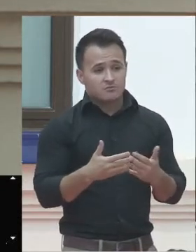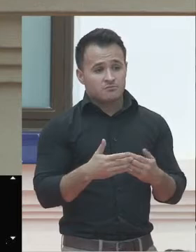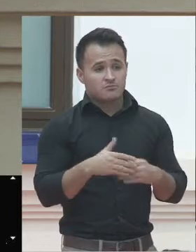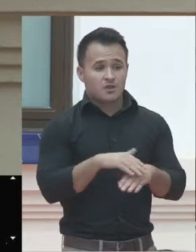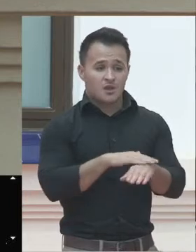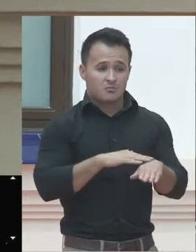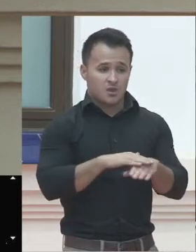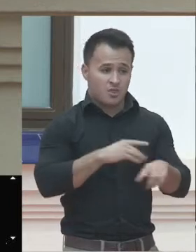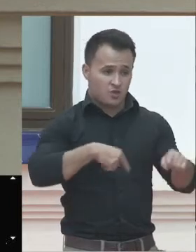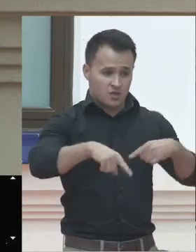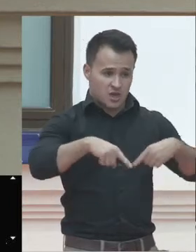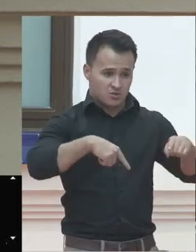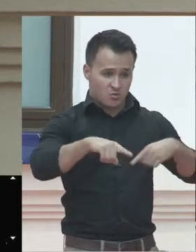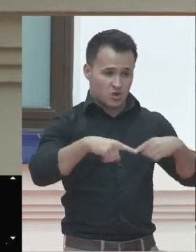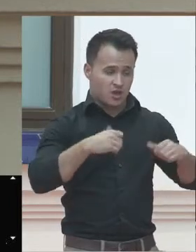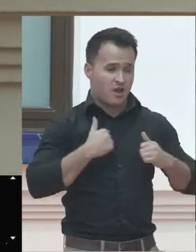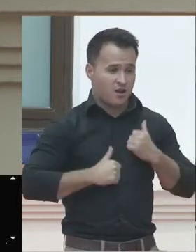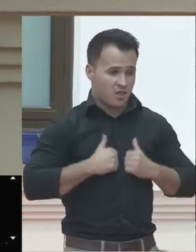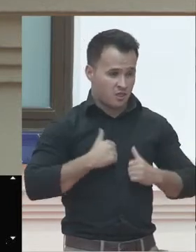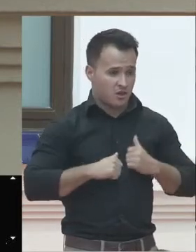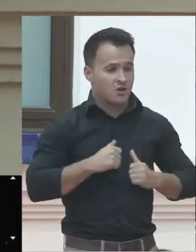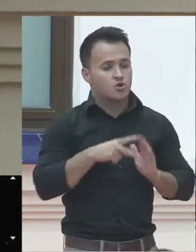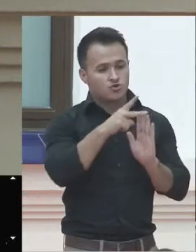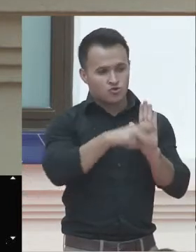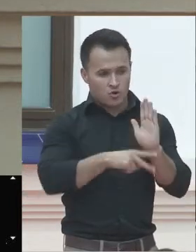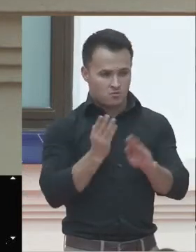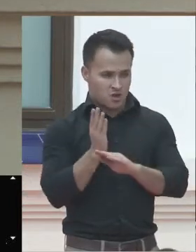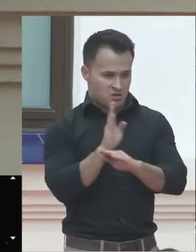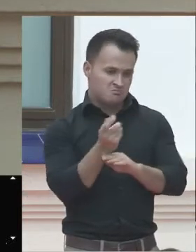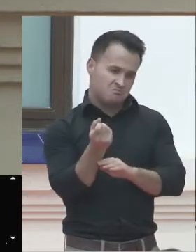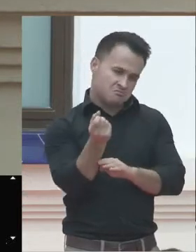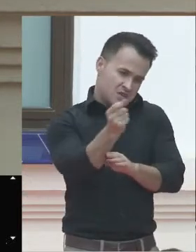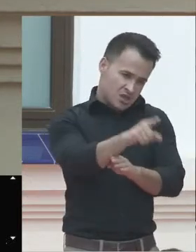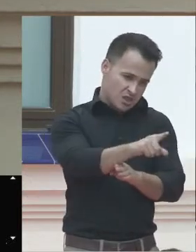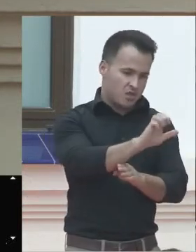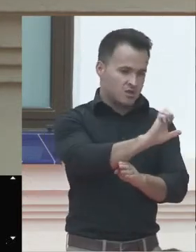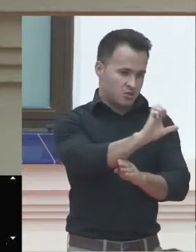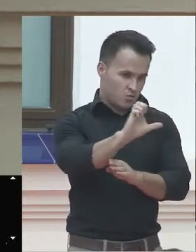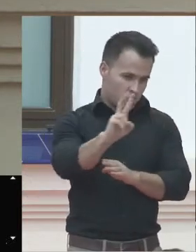del Transporte del Canadá también presente una norma muy similar a la de los